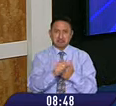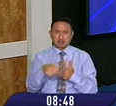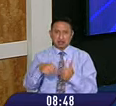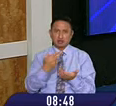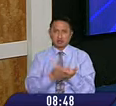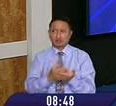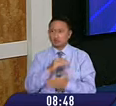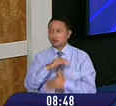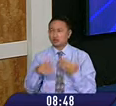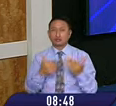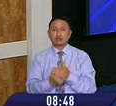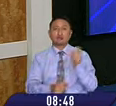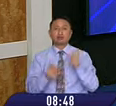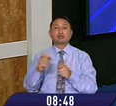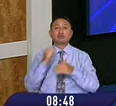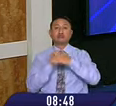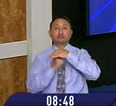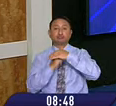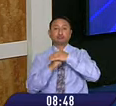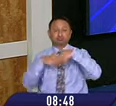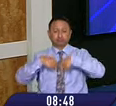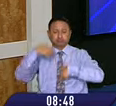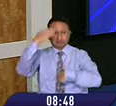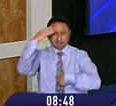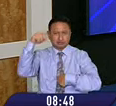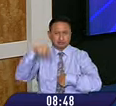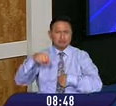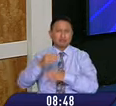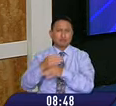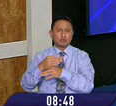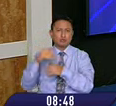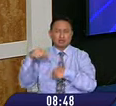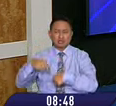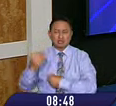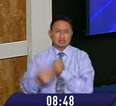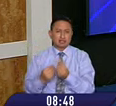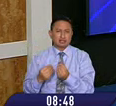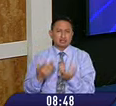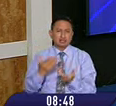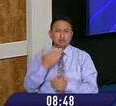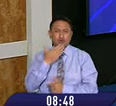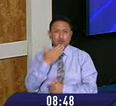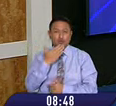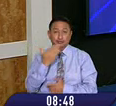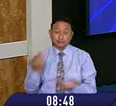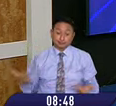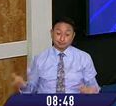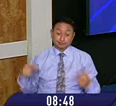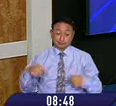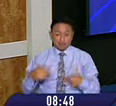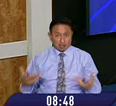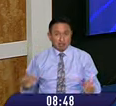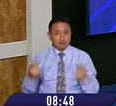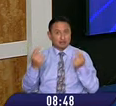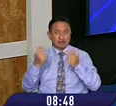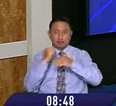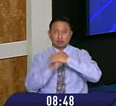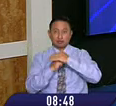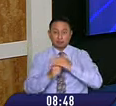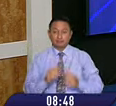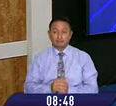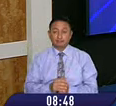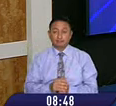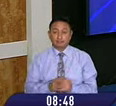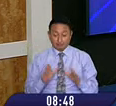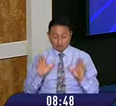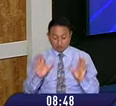justamente con todos los actores del metro para saber su funcionalidad, operatividad y, claro, ponerle manos a la obra. Desde este